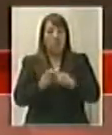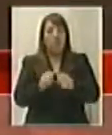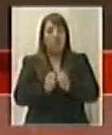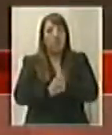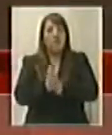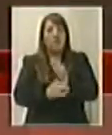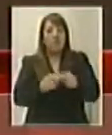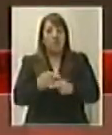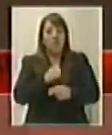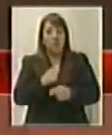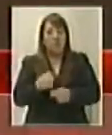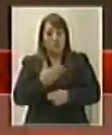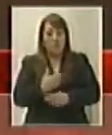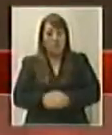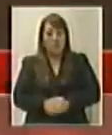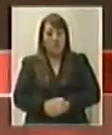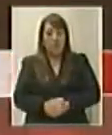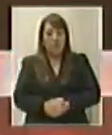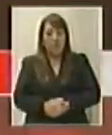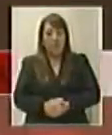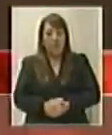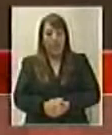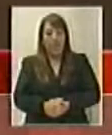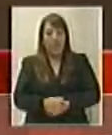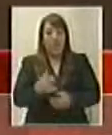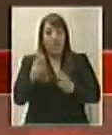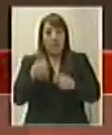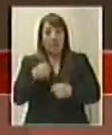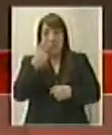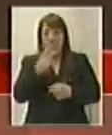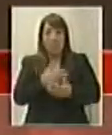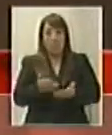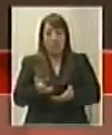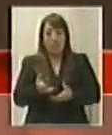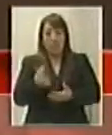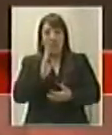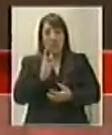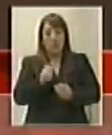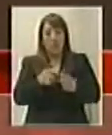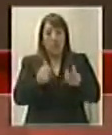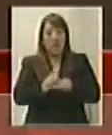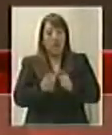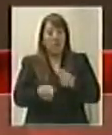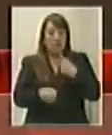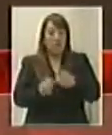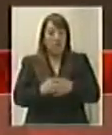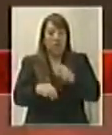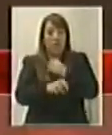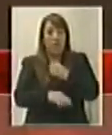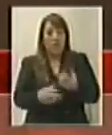intereses nacionales, señor presidente. Hay temas que no estamos viéndolo. Se habló de la gran transformación en el